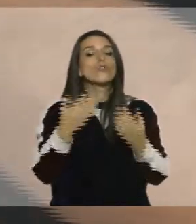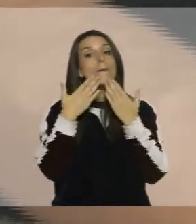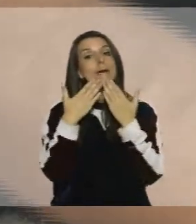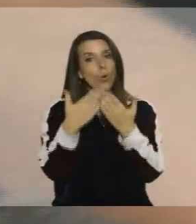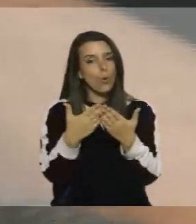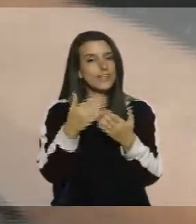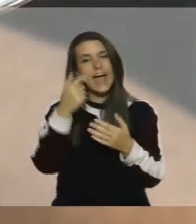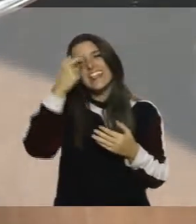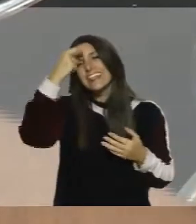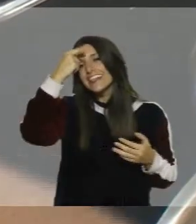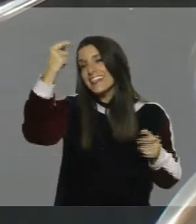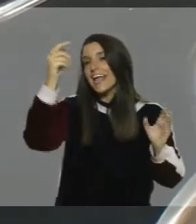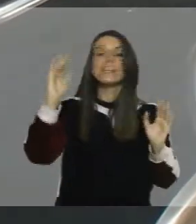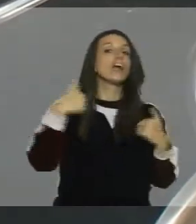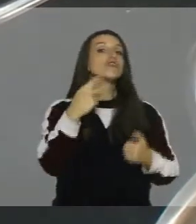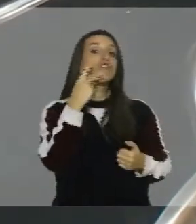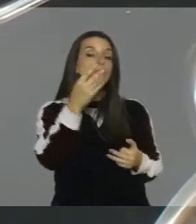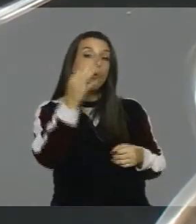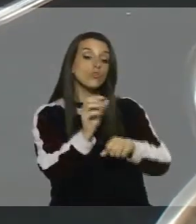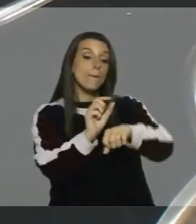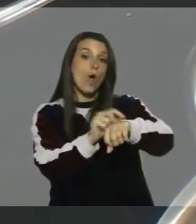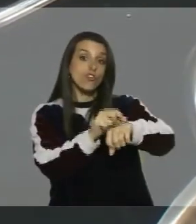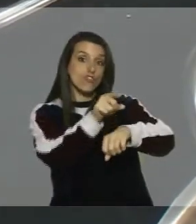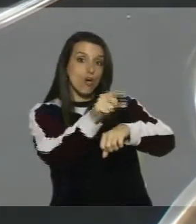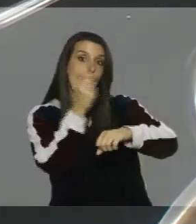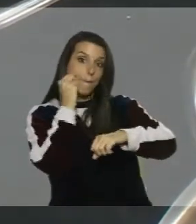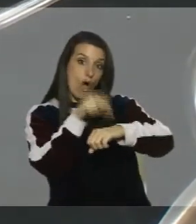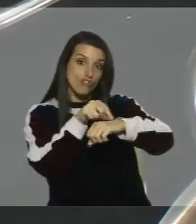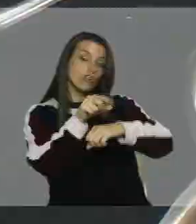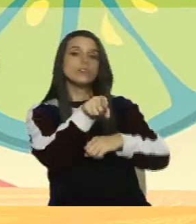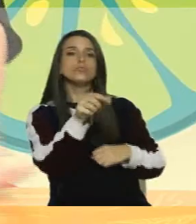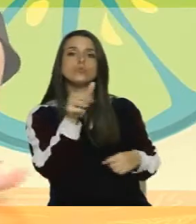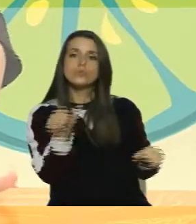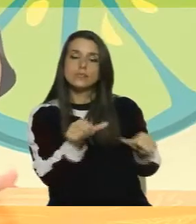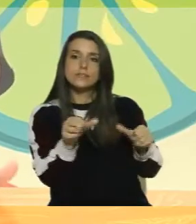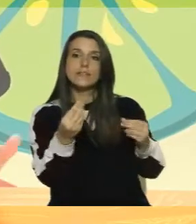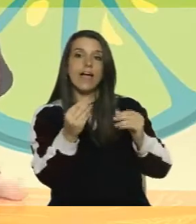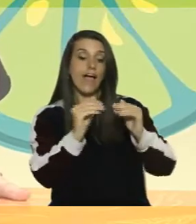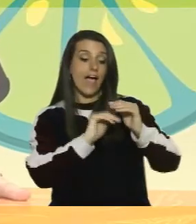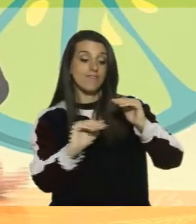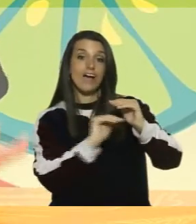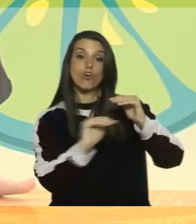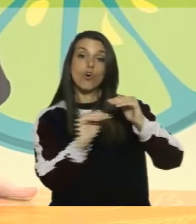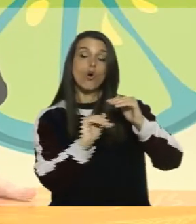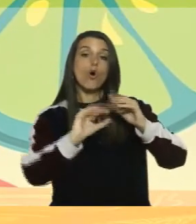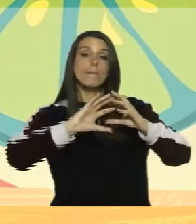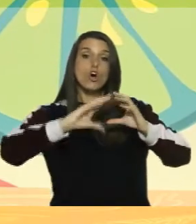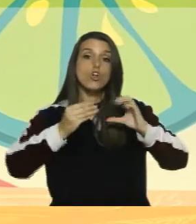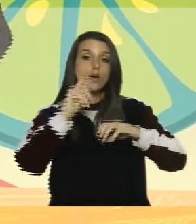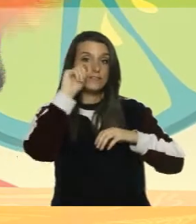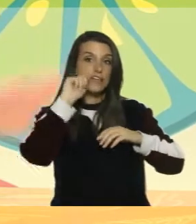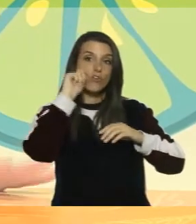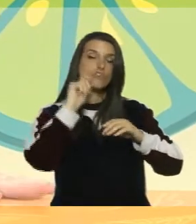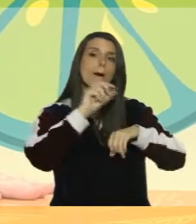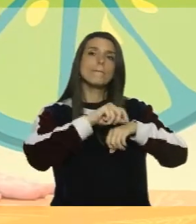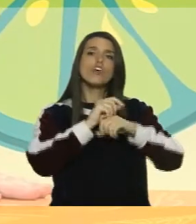pregunta técnica. Diga. Porque estaba viendo que allá el pollo, en el relleno del pollo, tú hiciste abajo la capita de morrón y cebolla, y el pollo